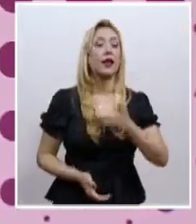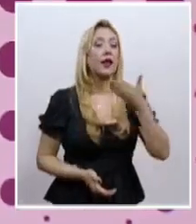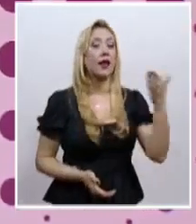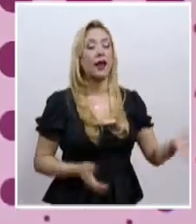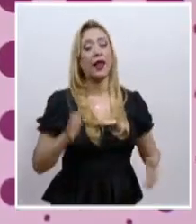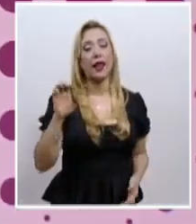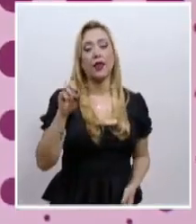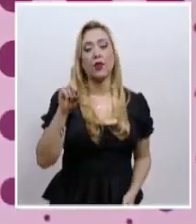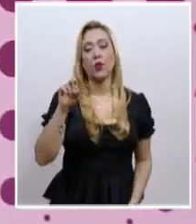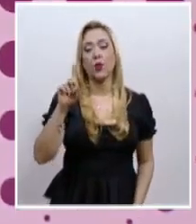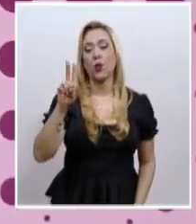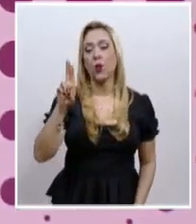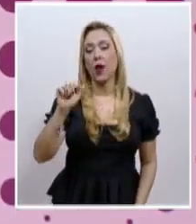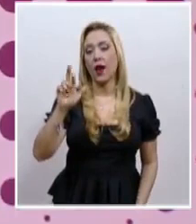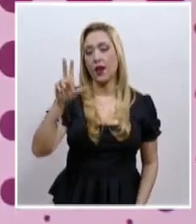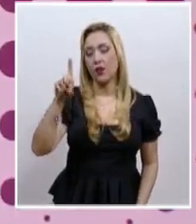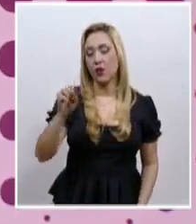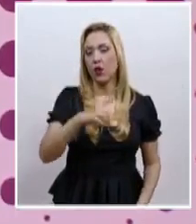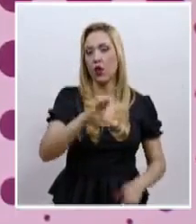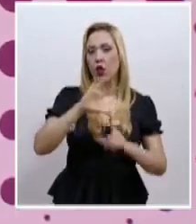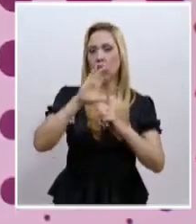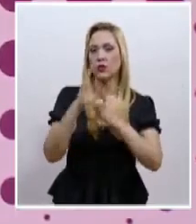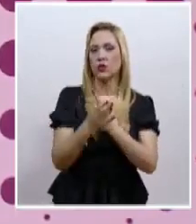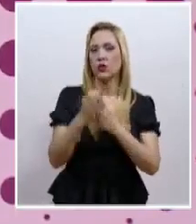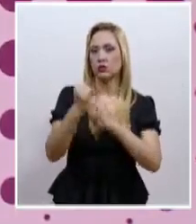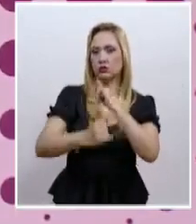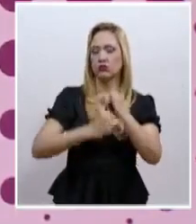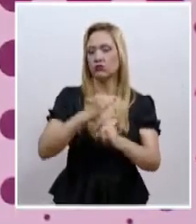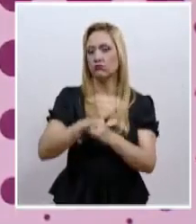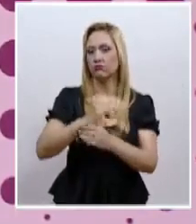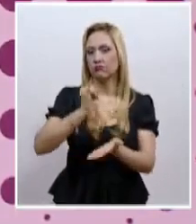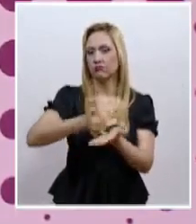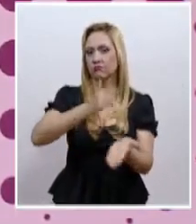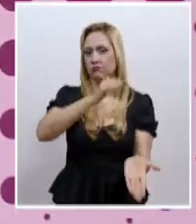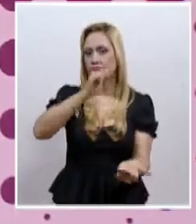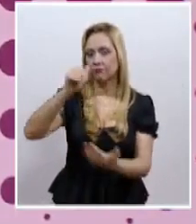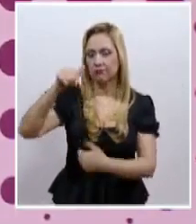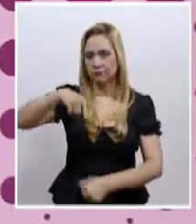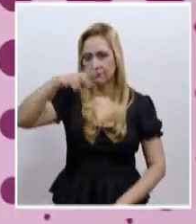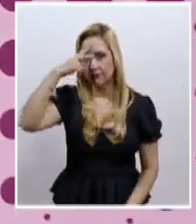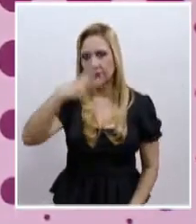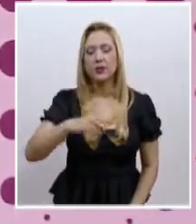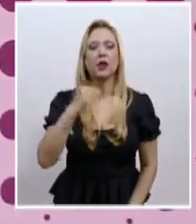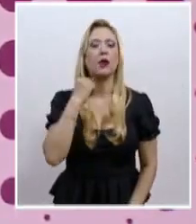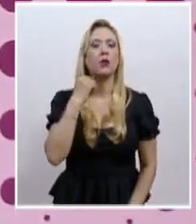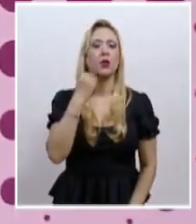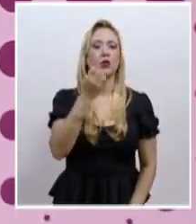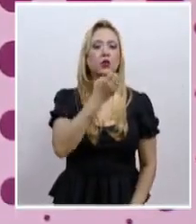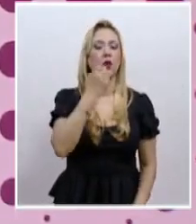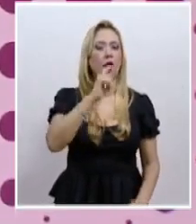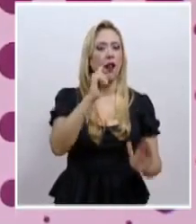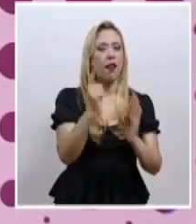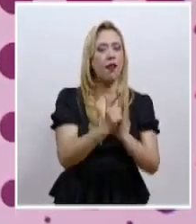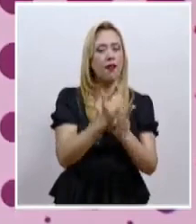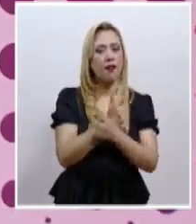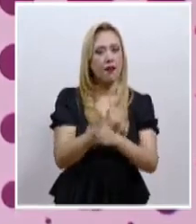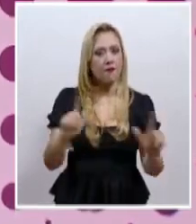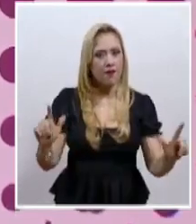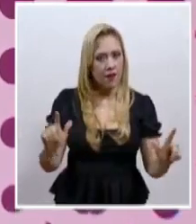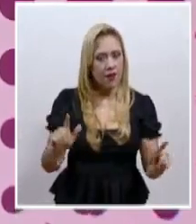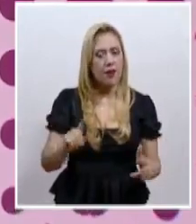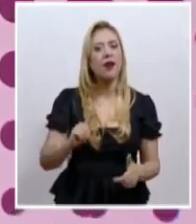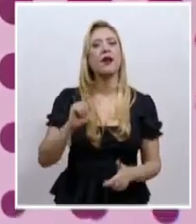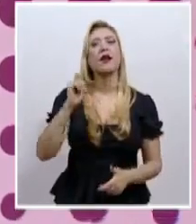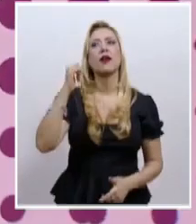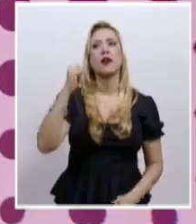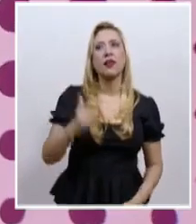Martínez, quien es presidente de la Comisión de Impuestos de la International Chamber of Commerce en México. Es abogado por la Escuela Libre de Derecho y ha dedicado su ejercicio